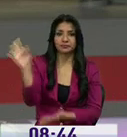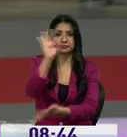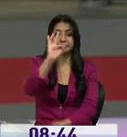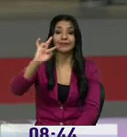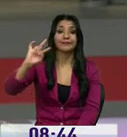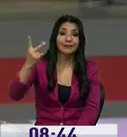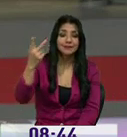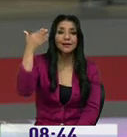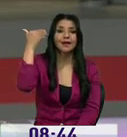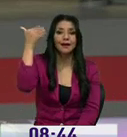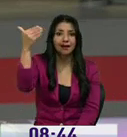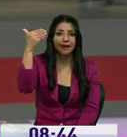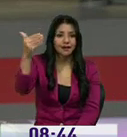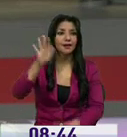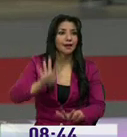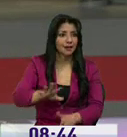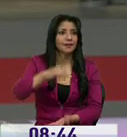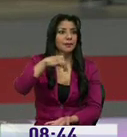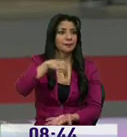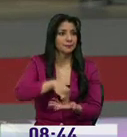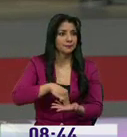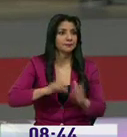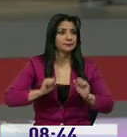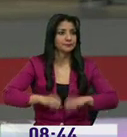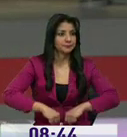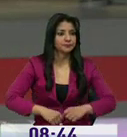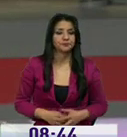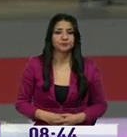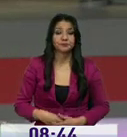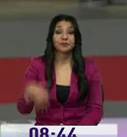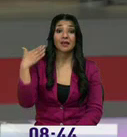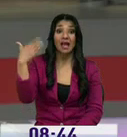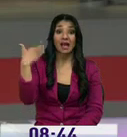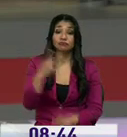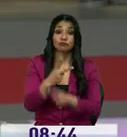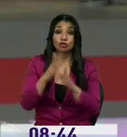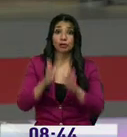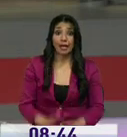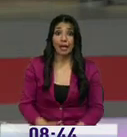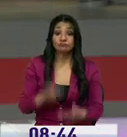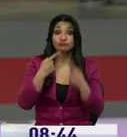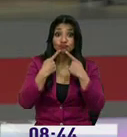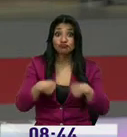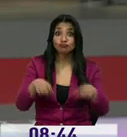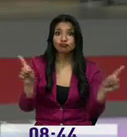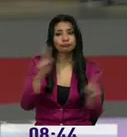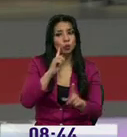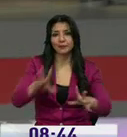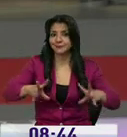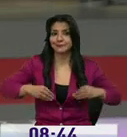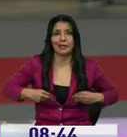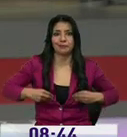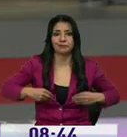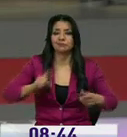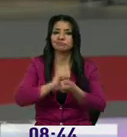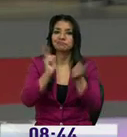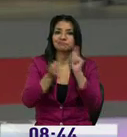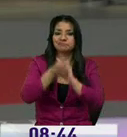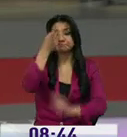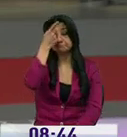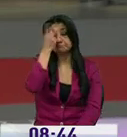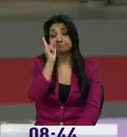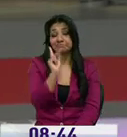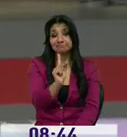la vicealcaldesa de este cantón. El alcalde y concejales anunciaron que apelarán la